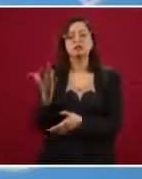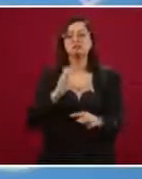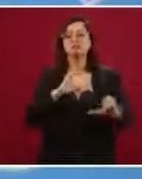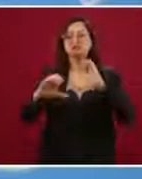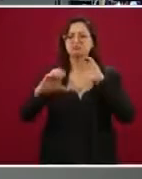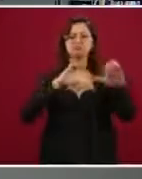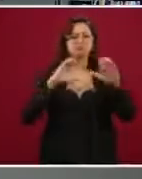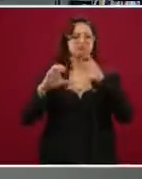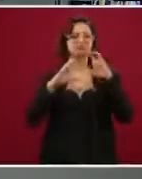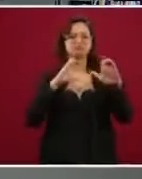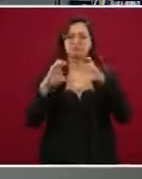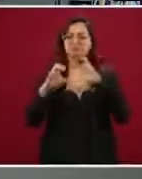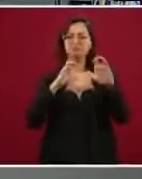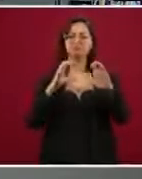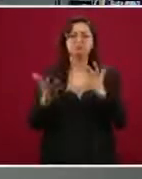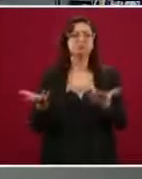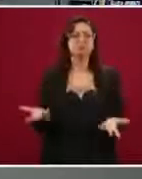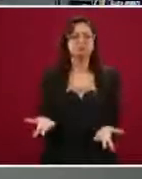comunicarse.